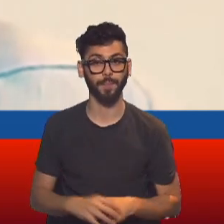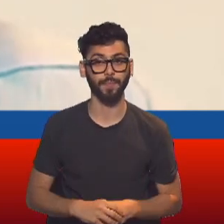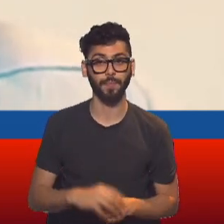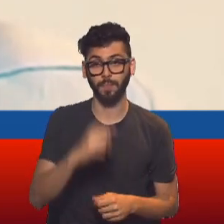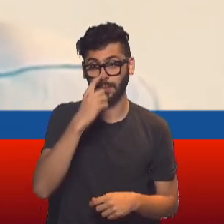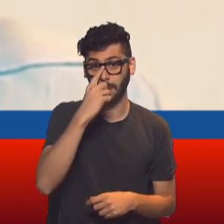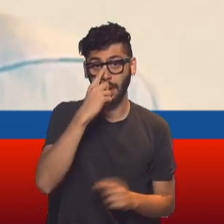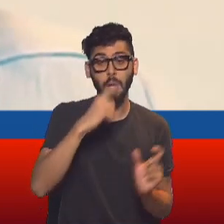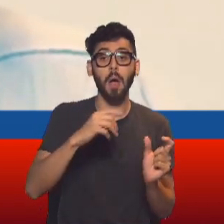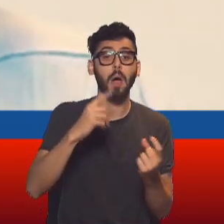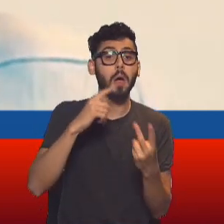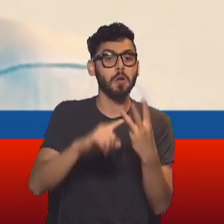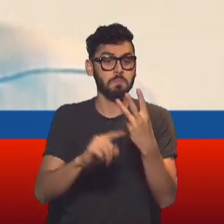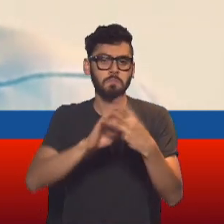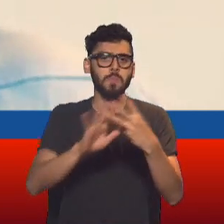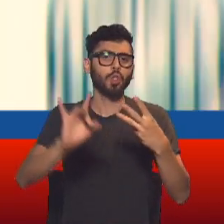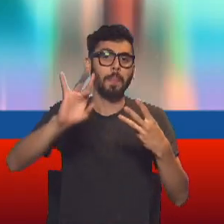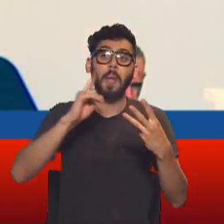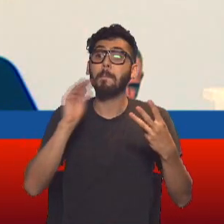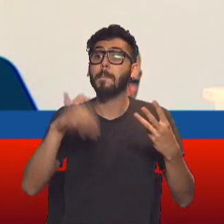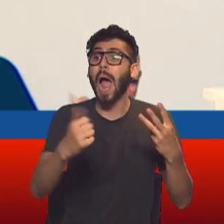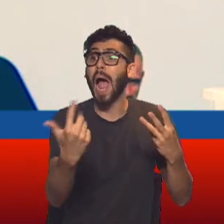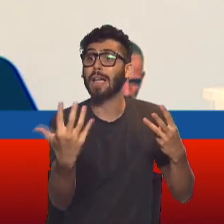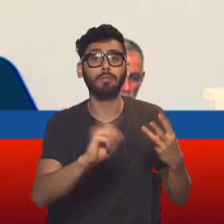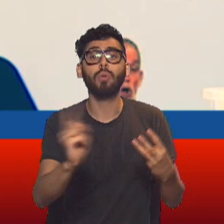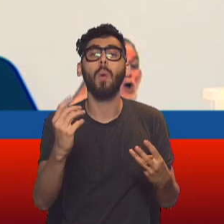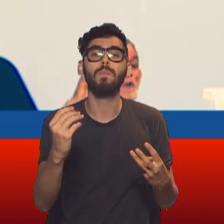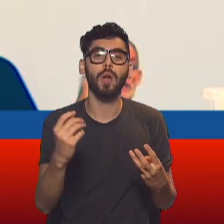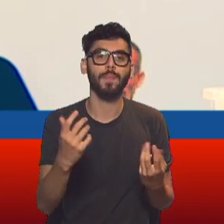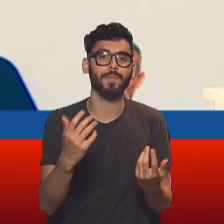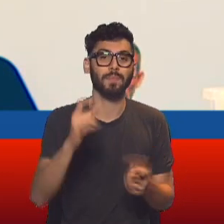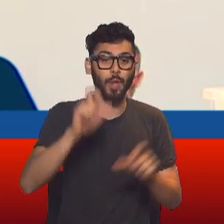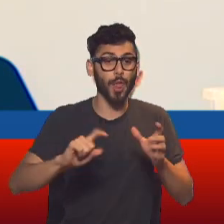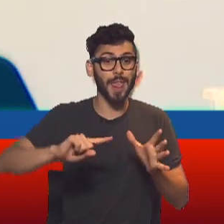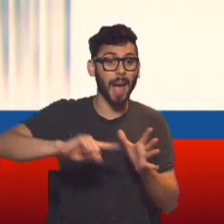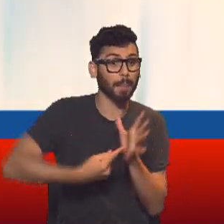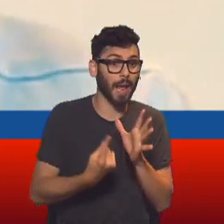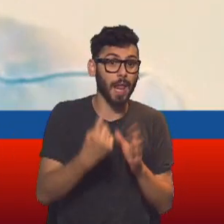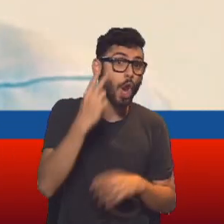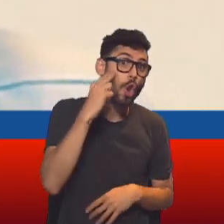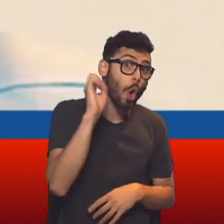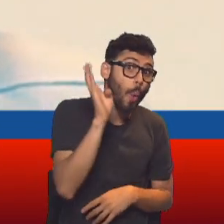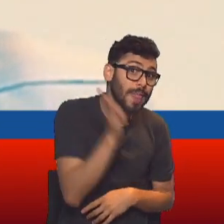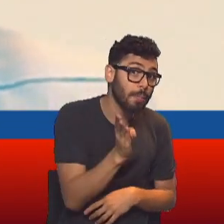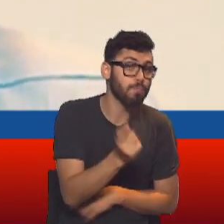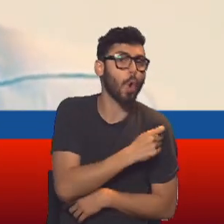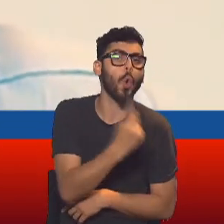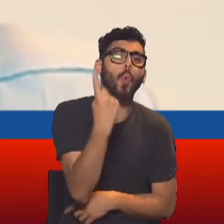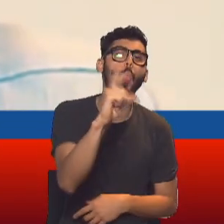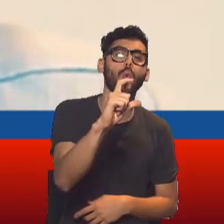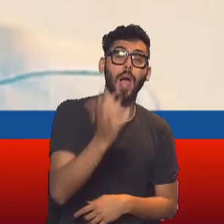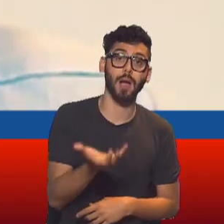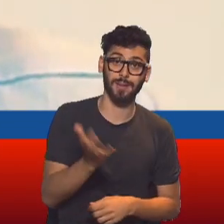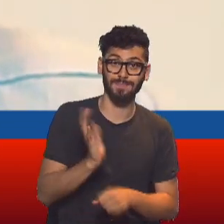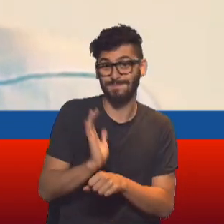a más lugares por una razón muy clara. El 90% de los porteños ya se aplicó una primera dosis. Eso significa que la